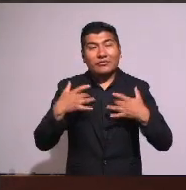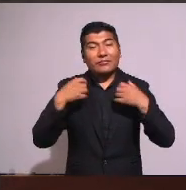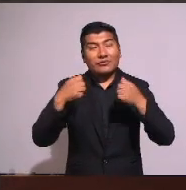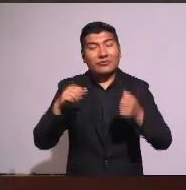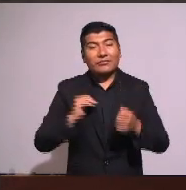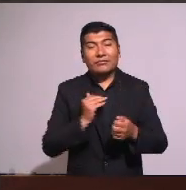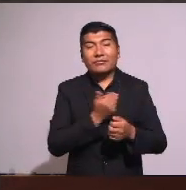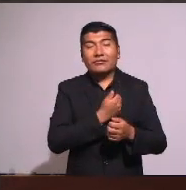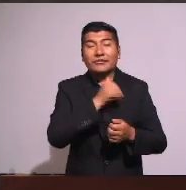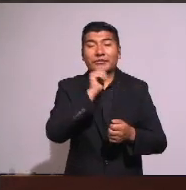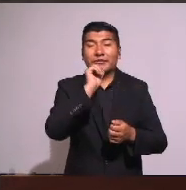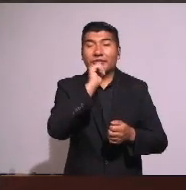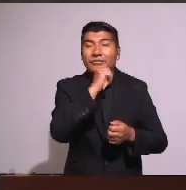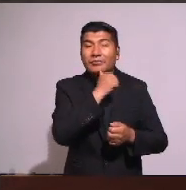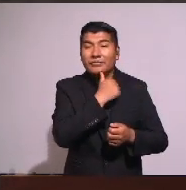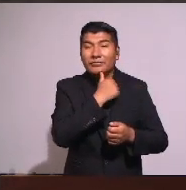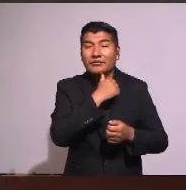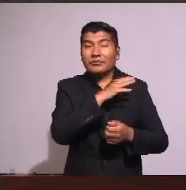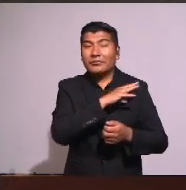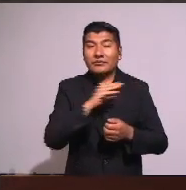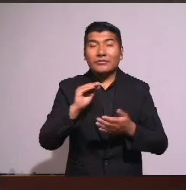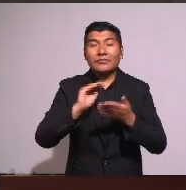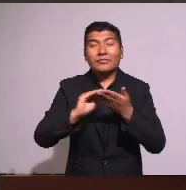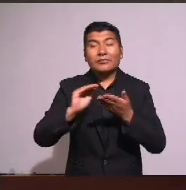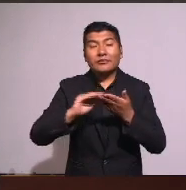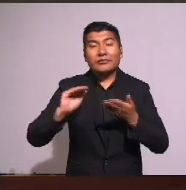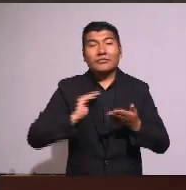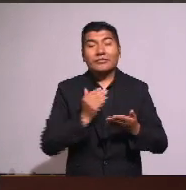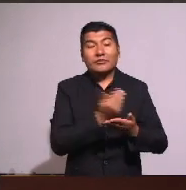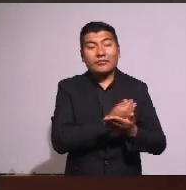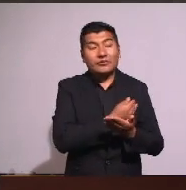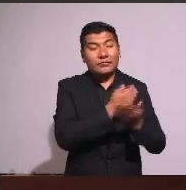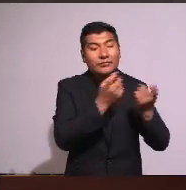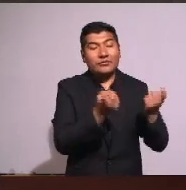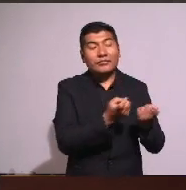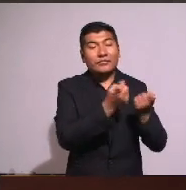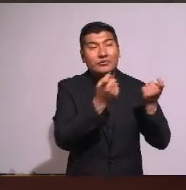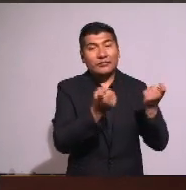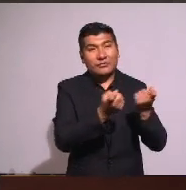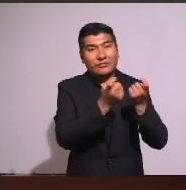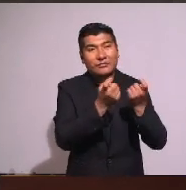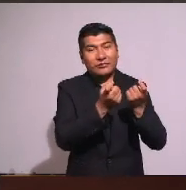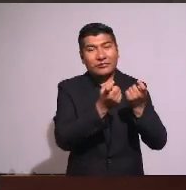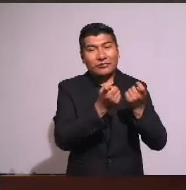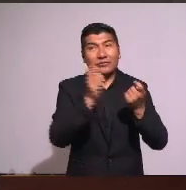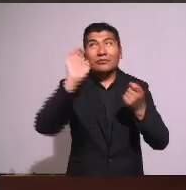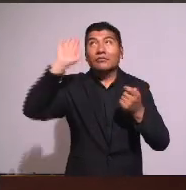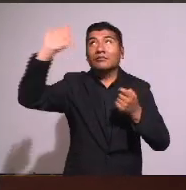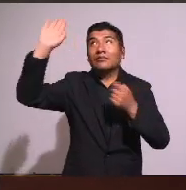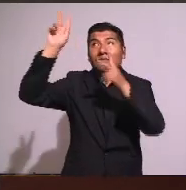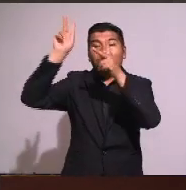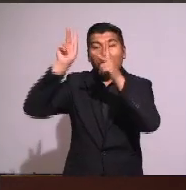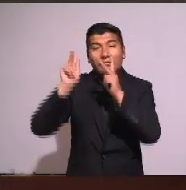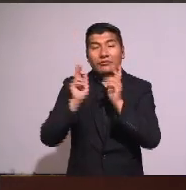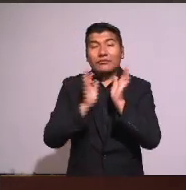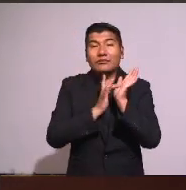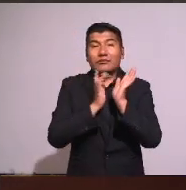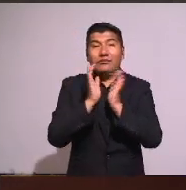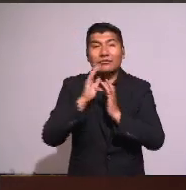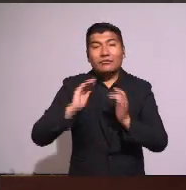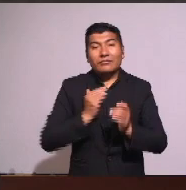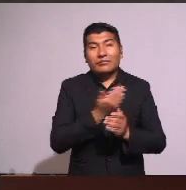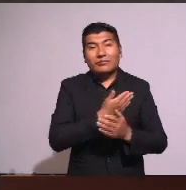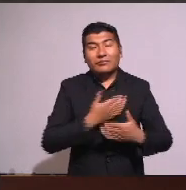nuestras dolencias y perdonar nuestros pecados. La presencia de Jesús en